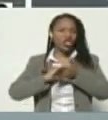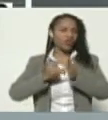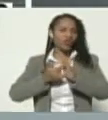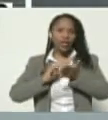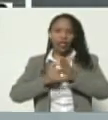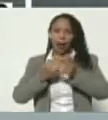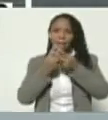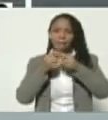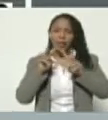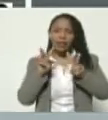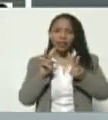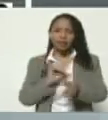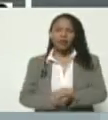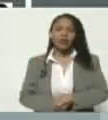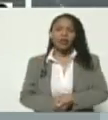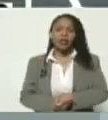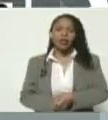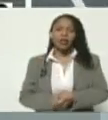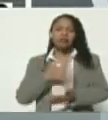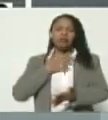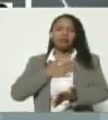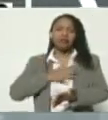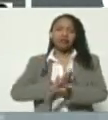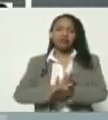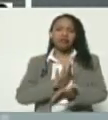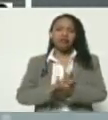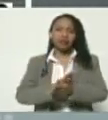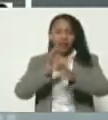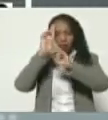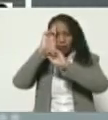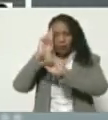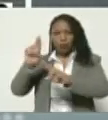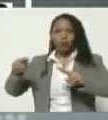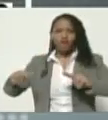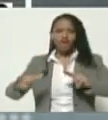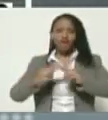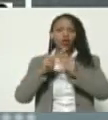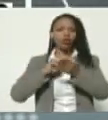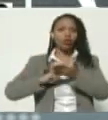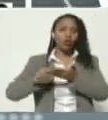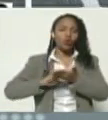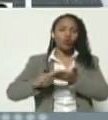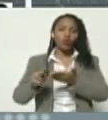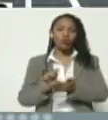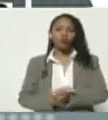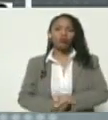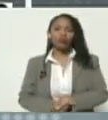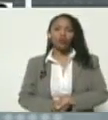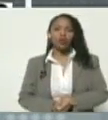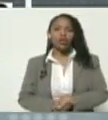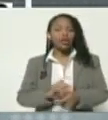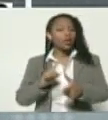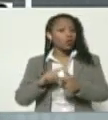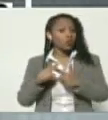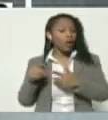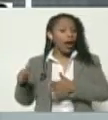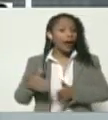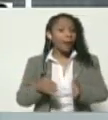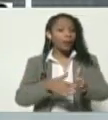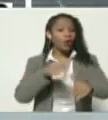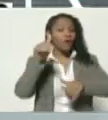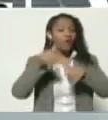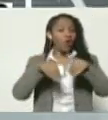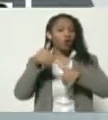paz, la armonía, el reencuentro, la reconciliación. Entonces el camino es el